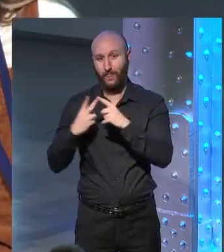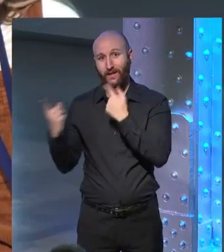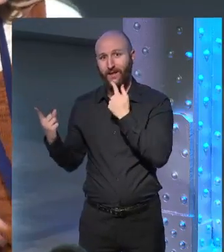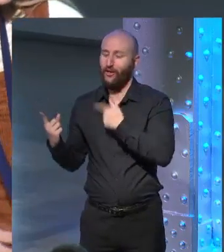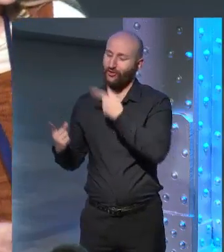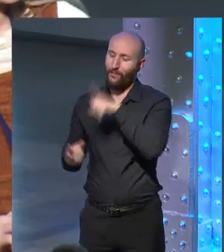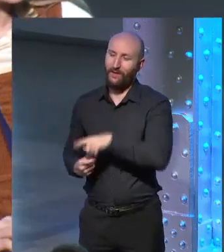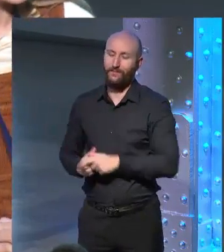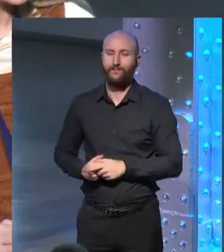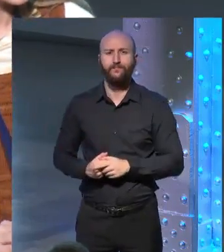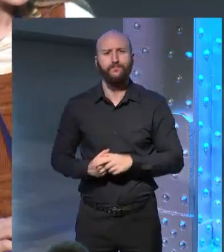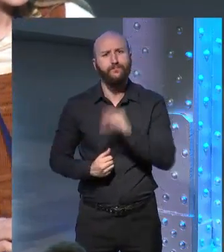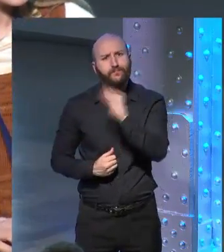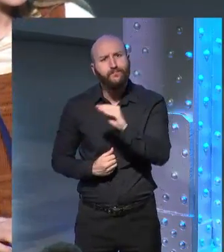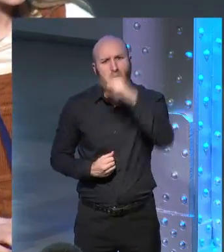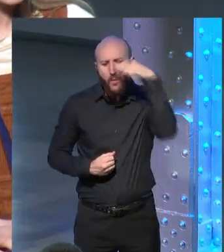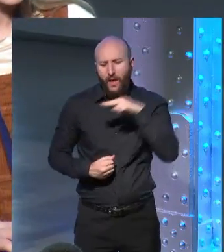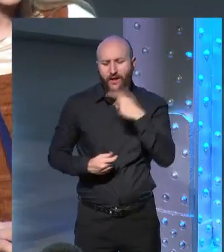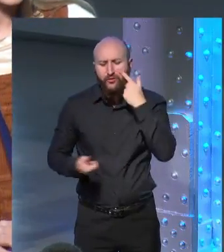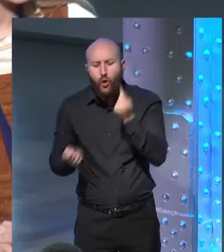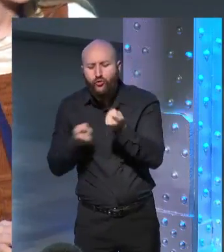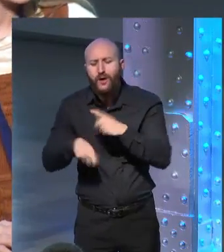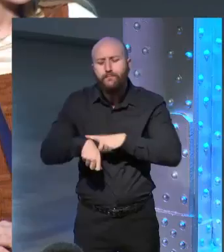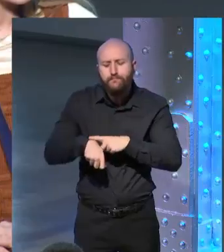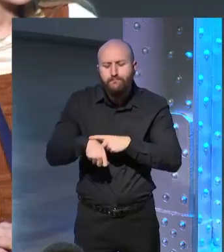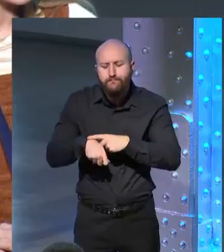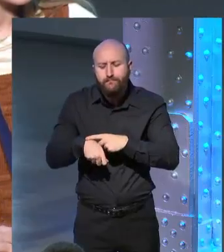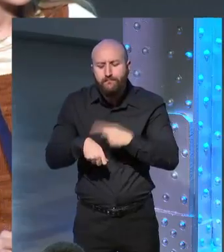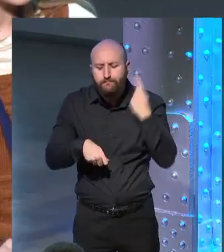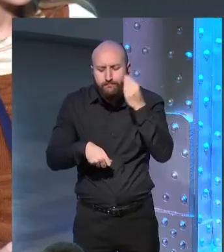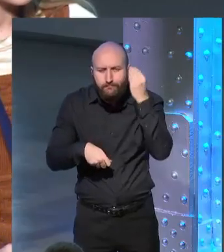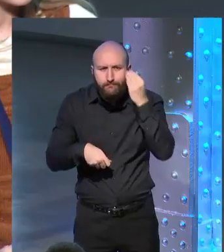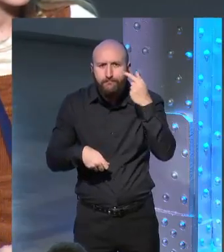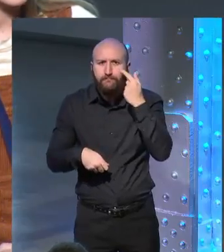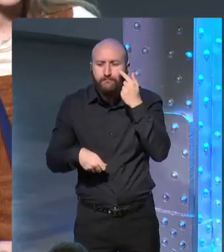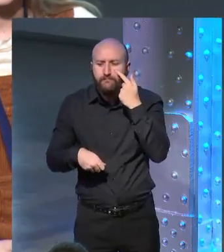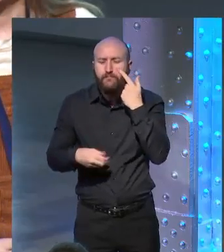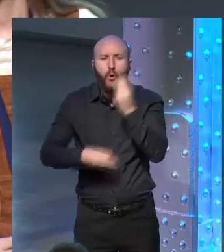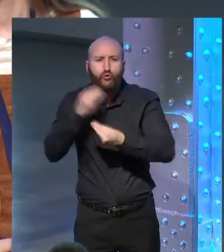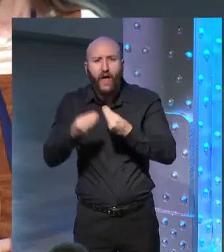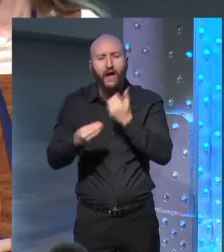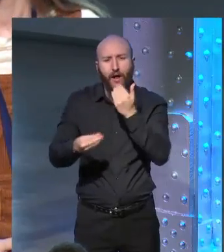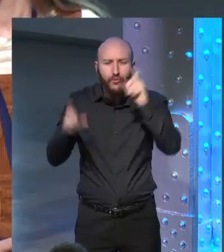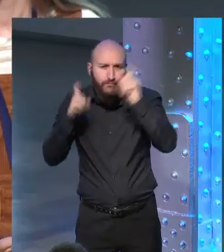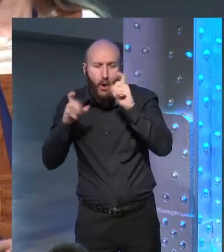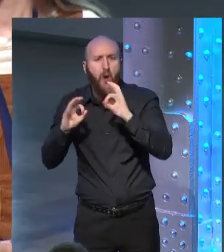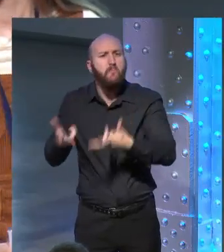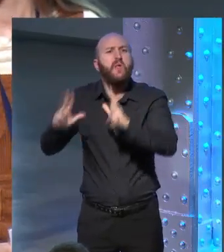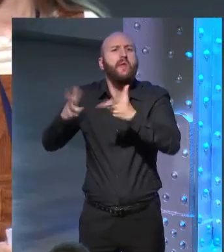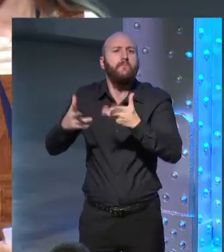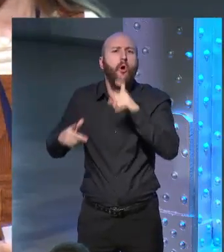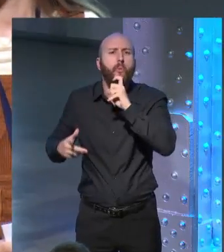también. ¿Vuestros padres os controlan? ¿Os han enseñado un poco cómo tenéis que usarlo o os han dejado